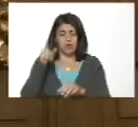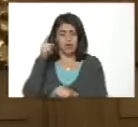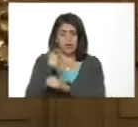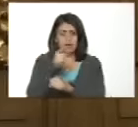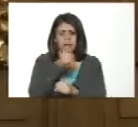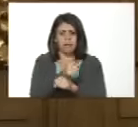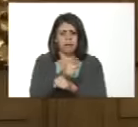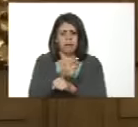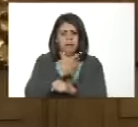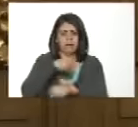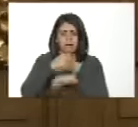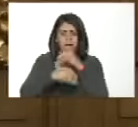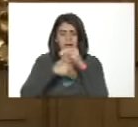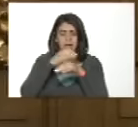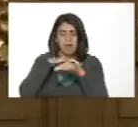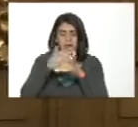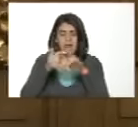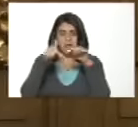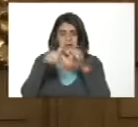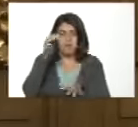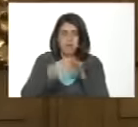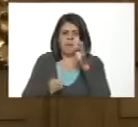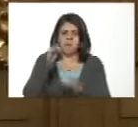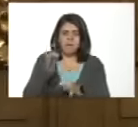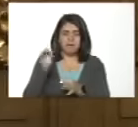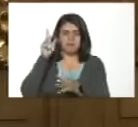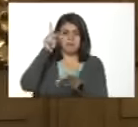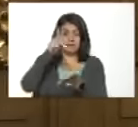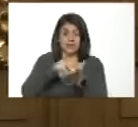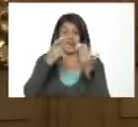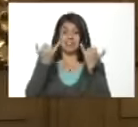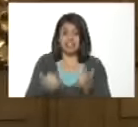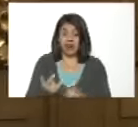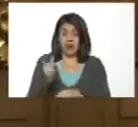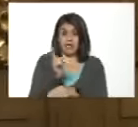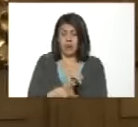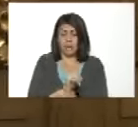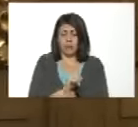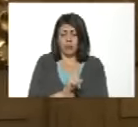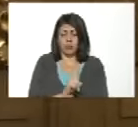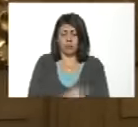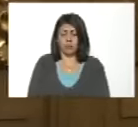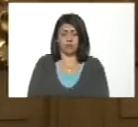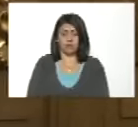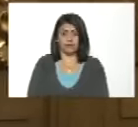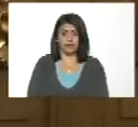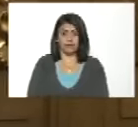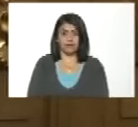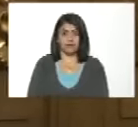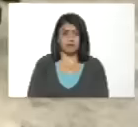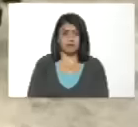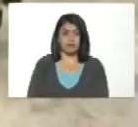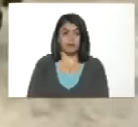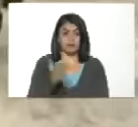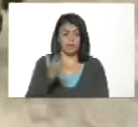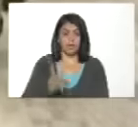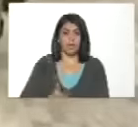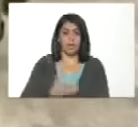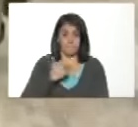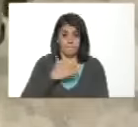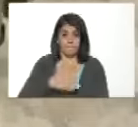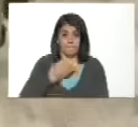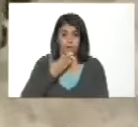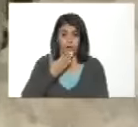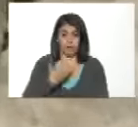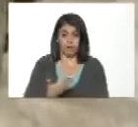obligados a que esa justicia llegue, y llegue rápido, rápidamente. Si usted me permite,